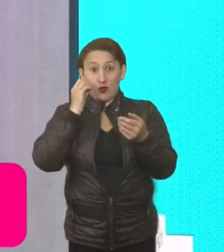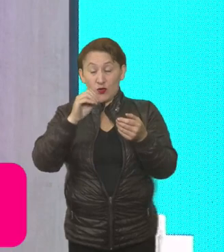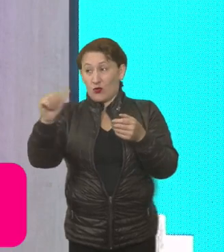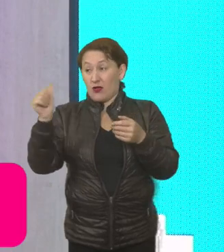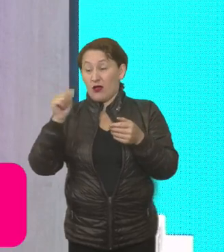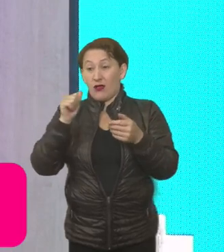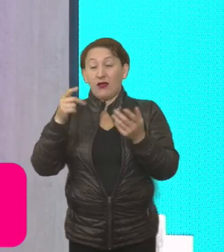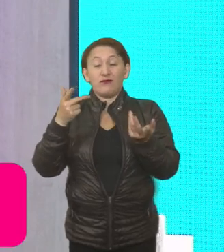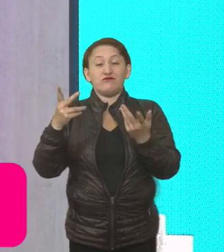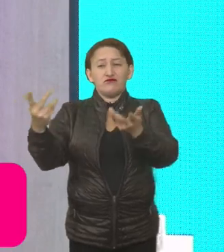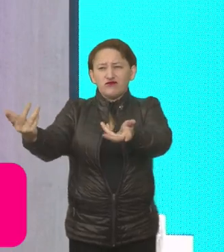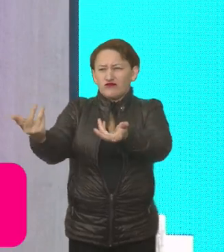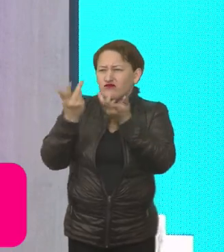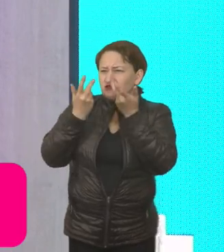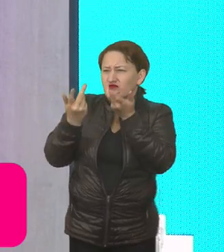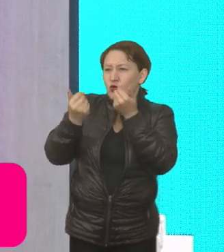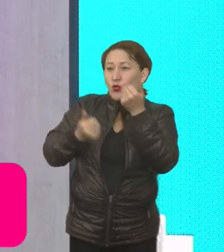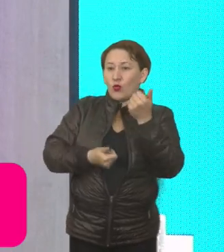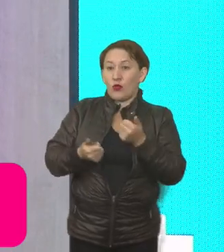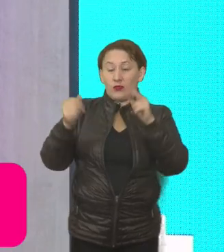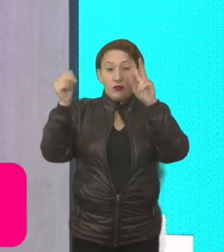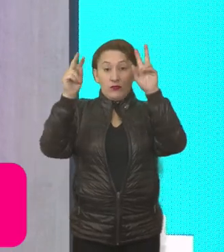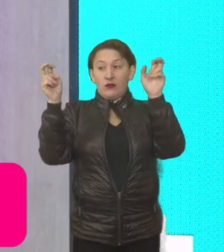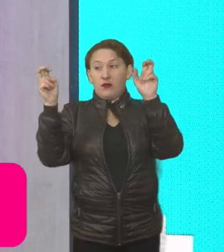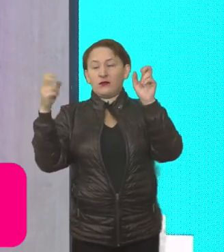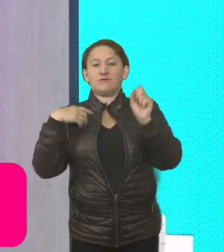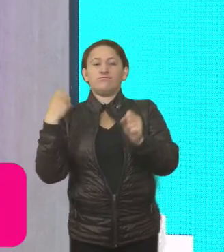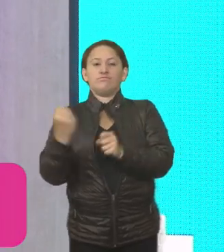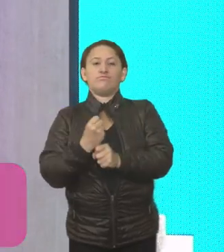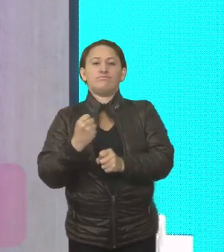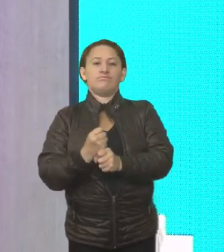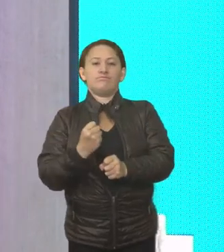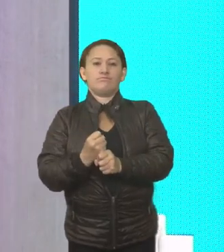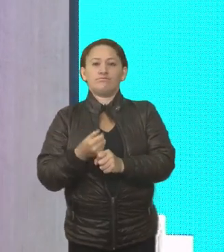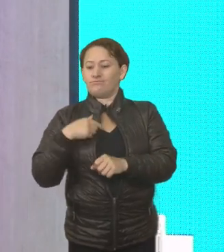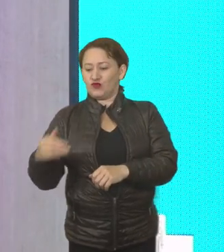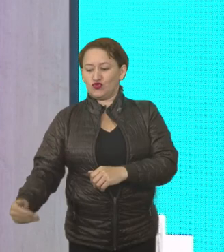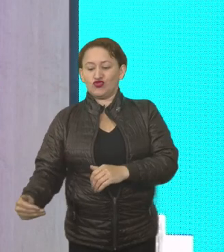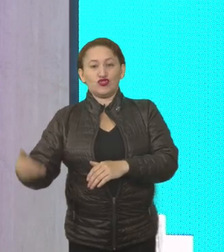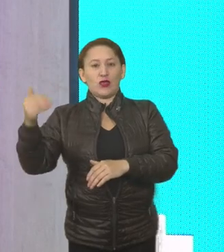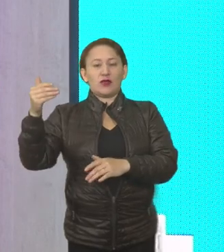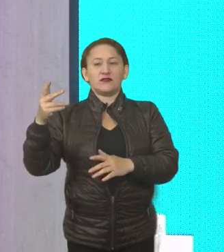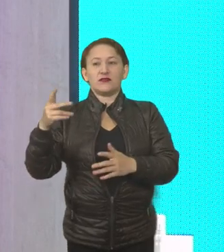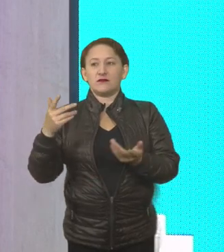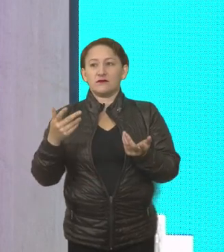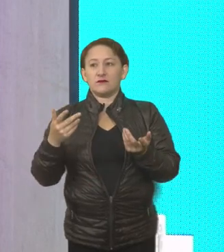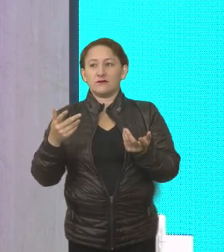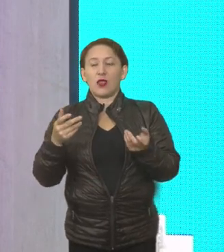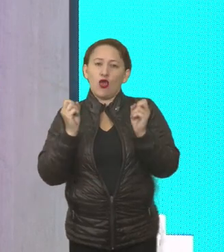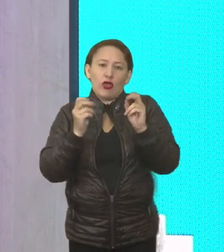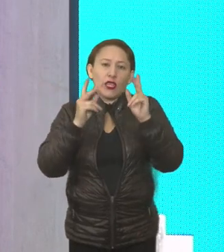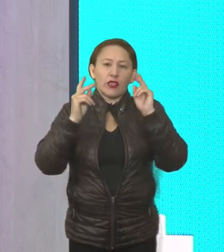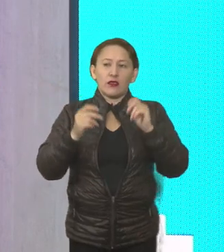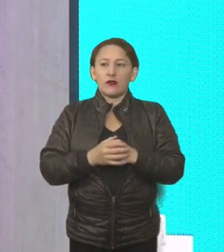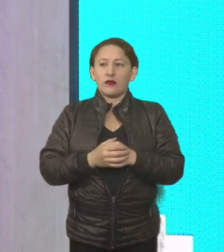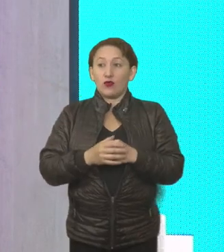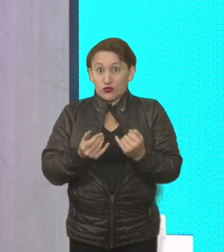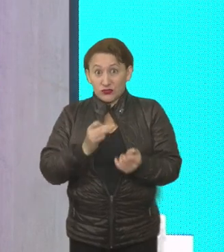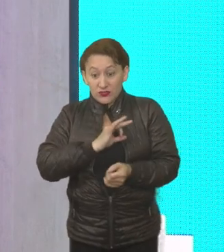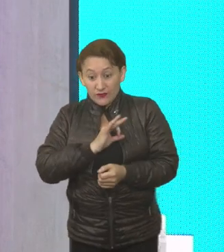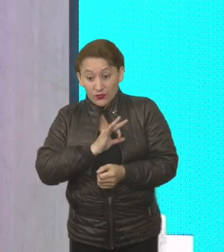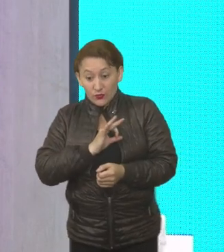abuelos le enseñan a uno una cosa, en el caso de la mía, a mí me enseñaron a trabajar desde chiquita. O sea, ok, hoy